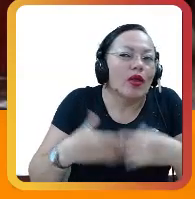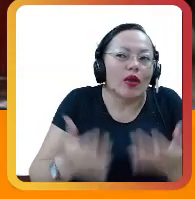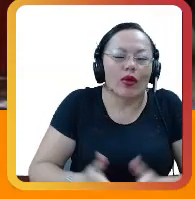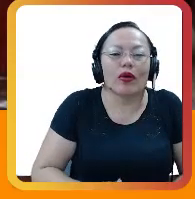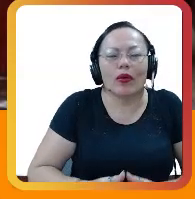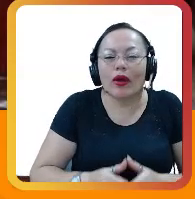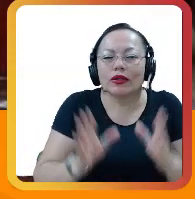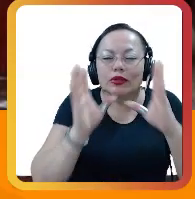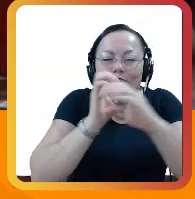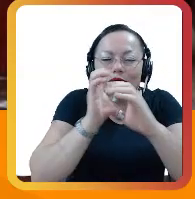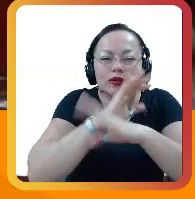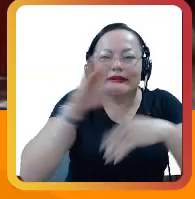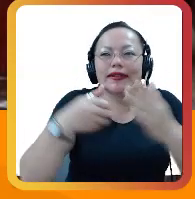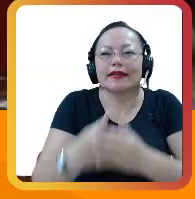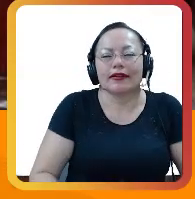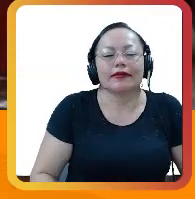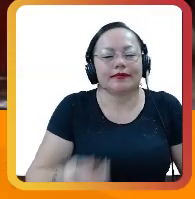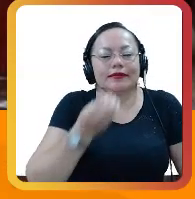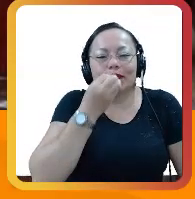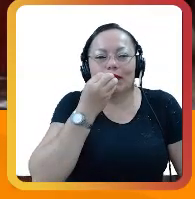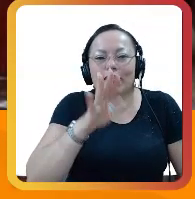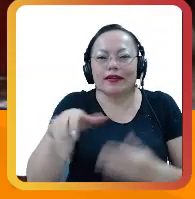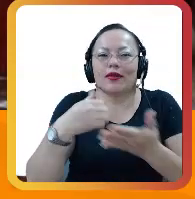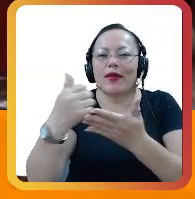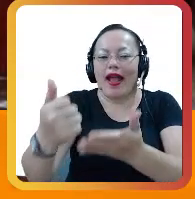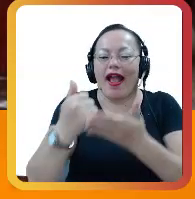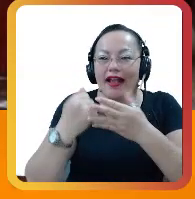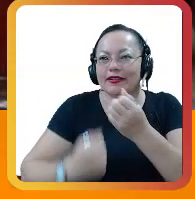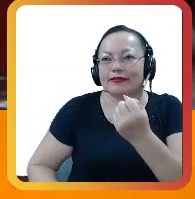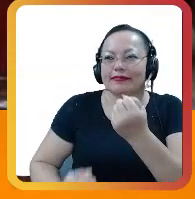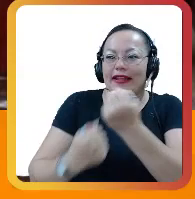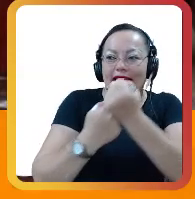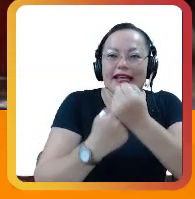oscurito, entonces es bueno para ayudar a combatir la anemia.